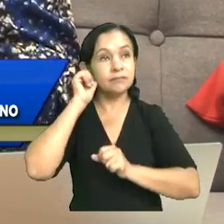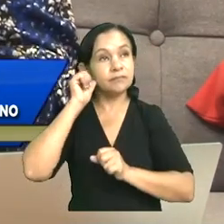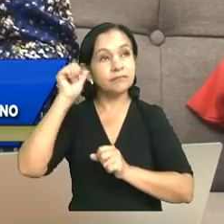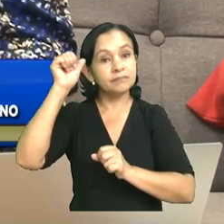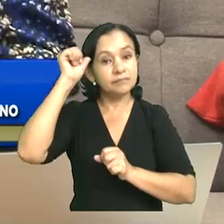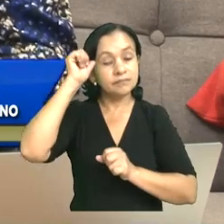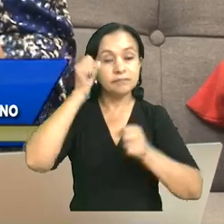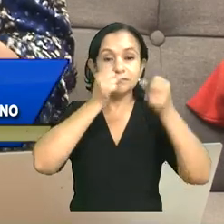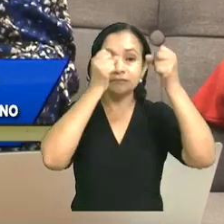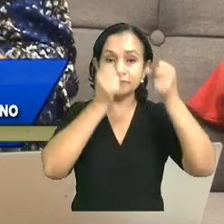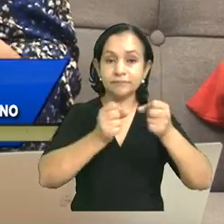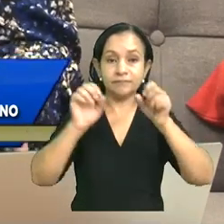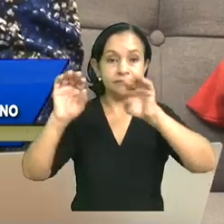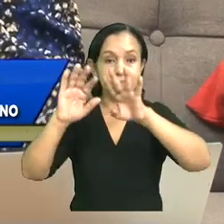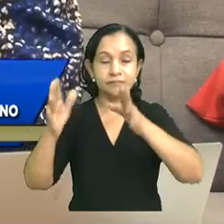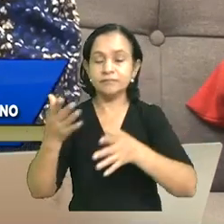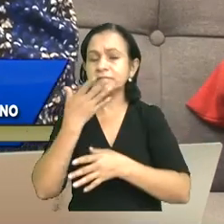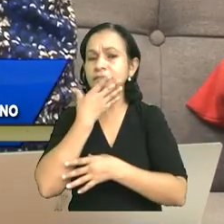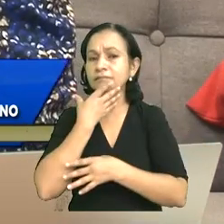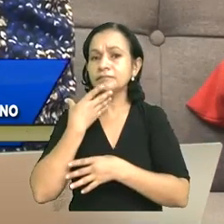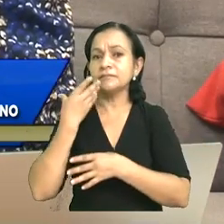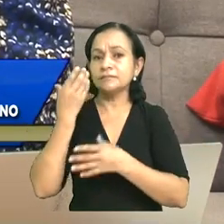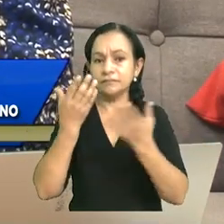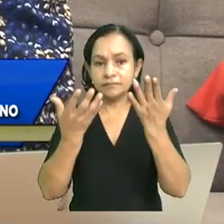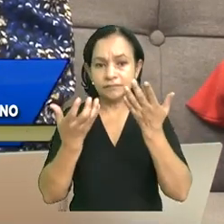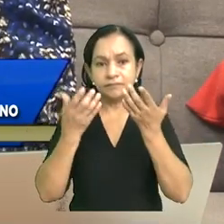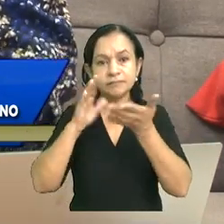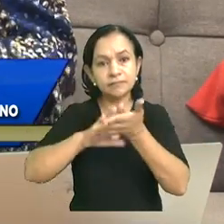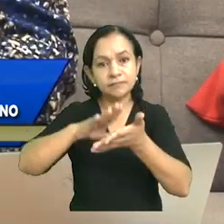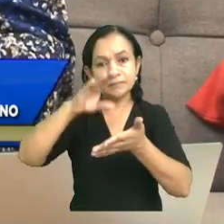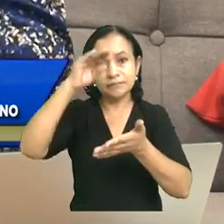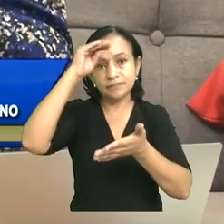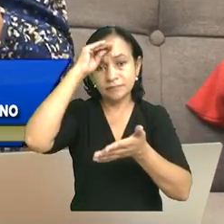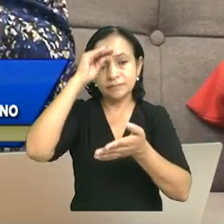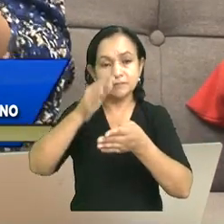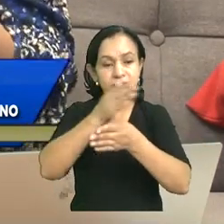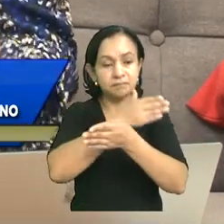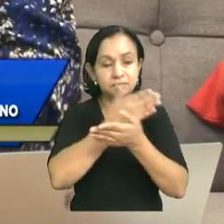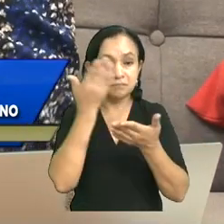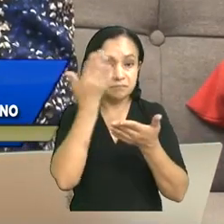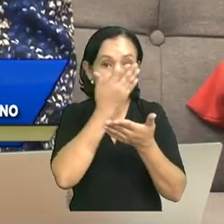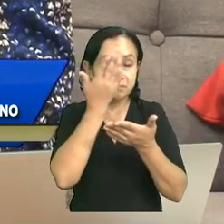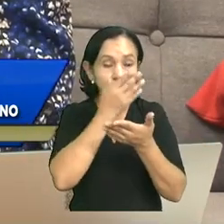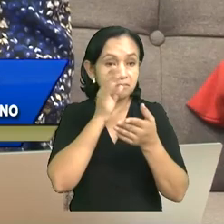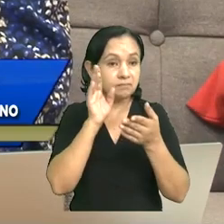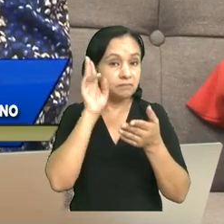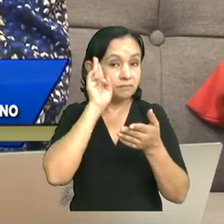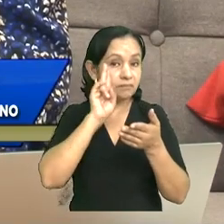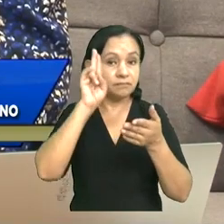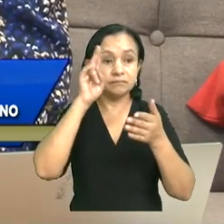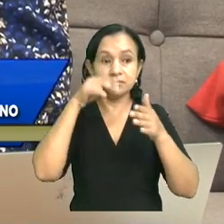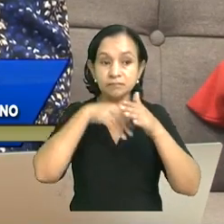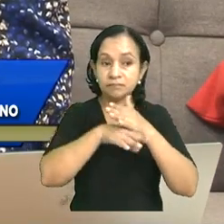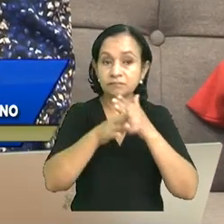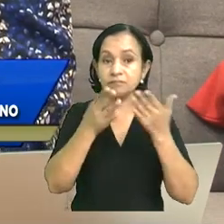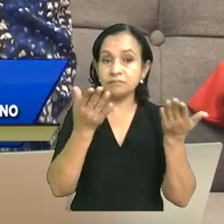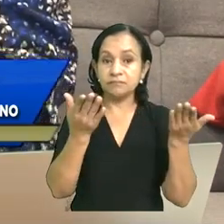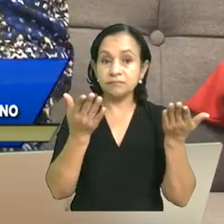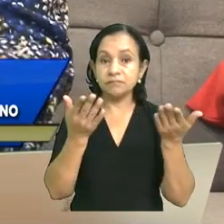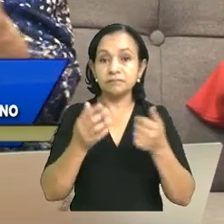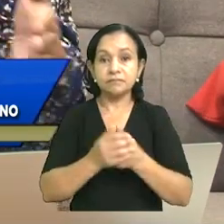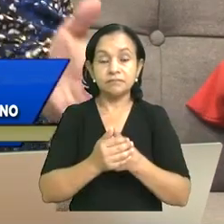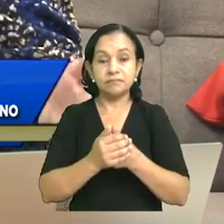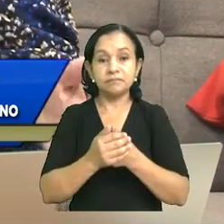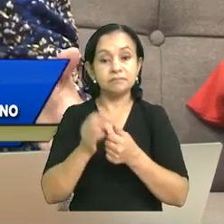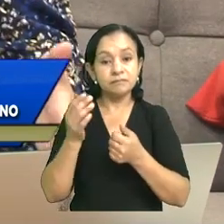a hombres, mujeres, jóvenes, no tuvieron la oportunidad o no tienen el tiempo de ir a las escuelas